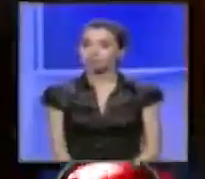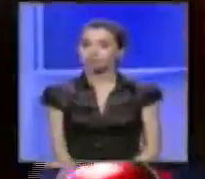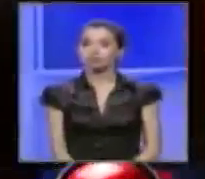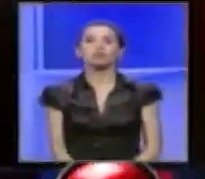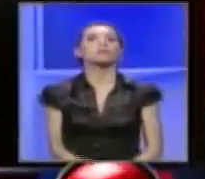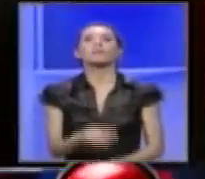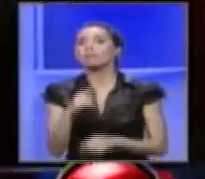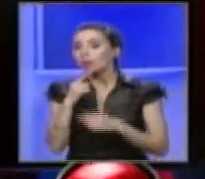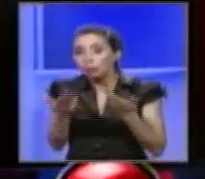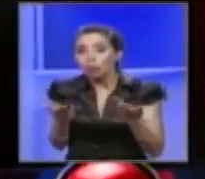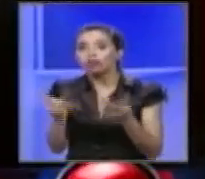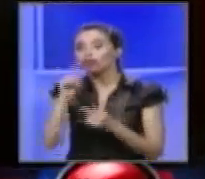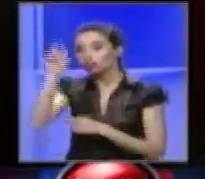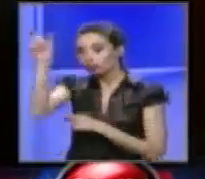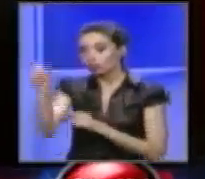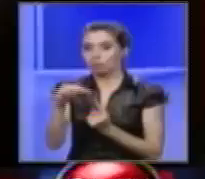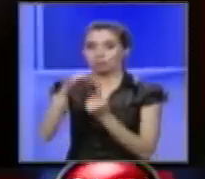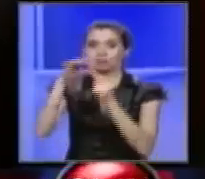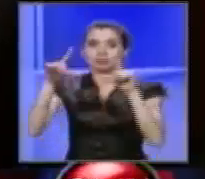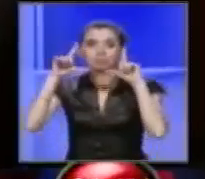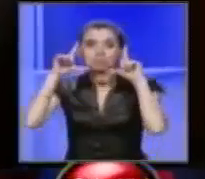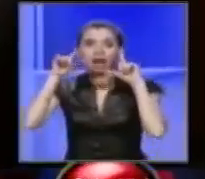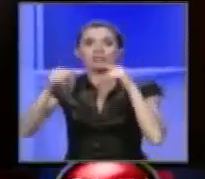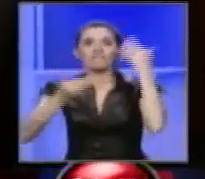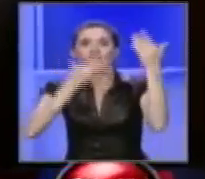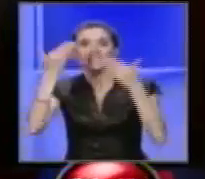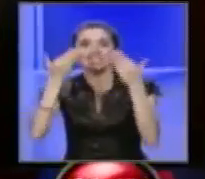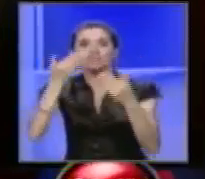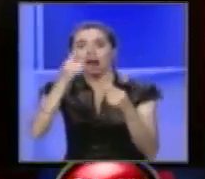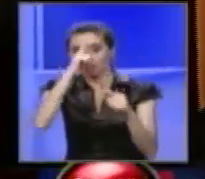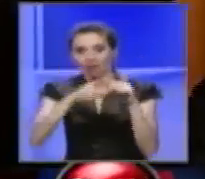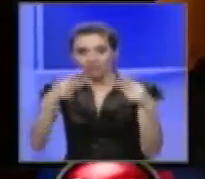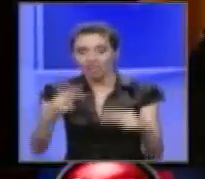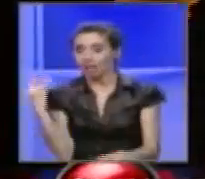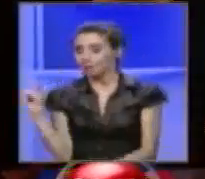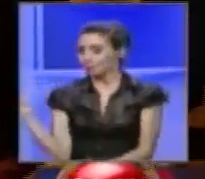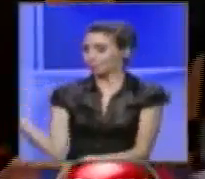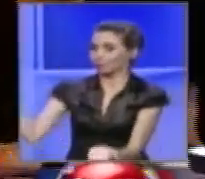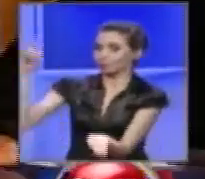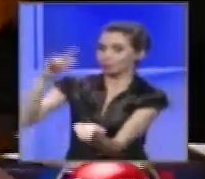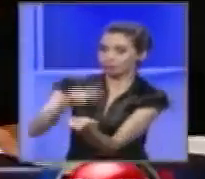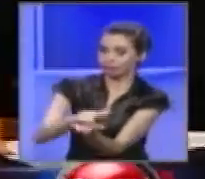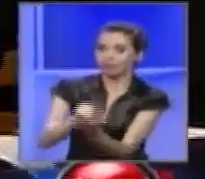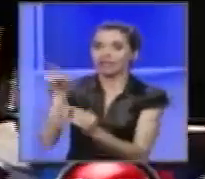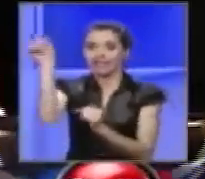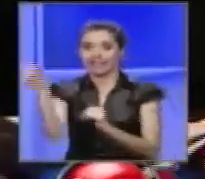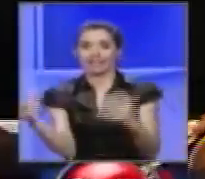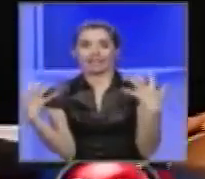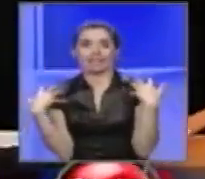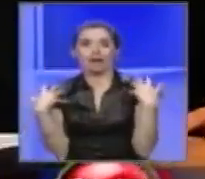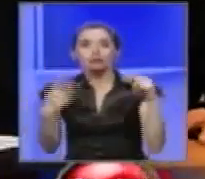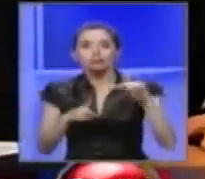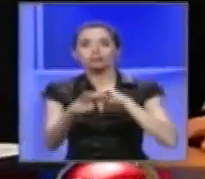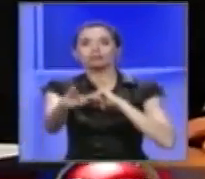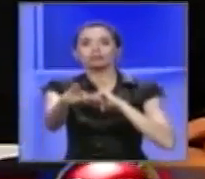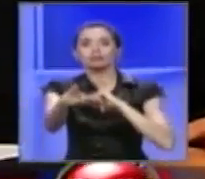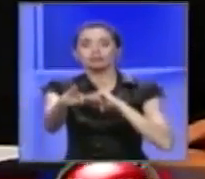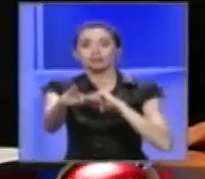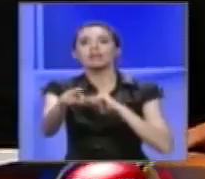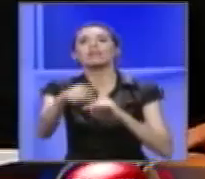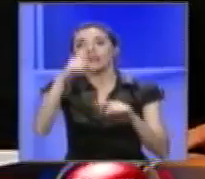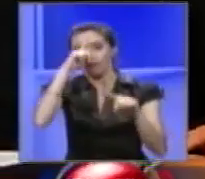Bueno, estamos con quien es la principal figura de esta versión del Festival de Viña del Mar. Acaba de llegar a nuestro país y además será el encargado de abrir la jornada inaugural